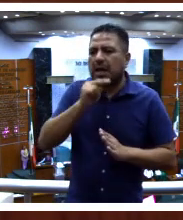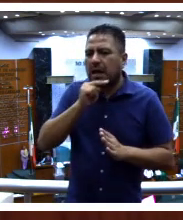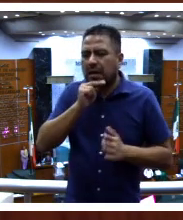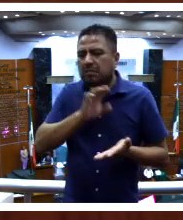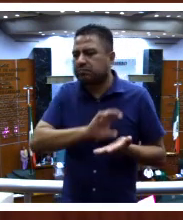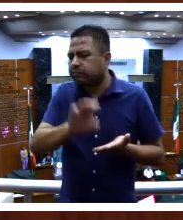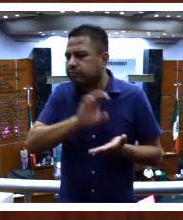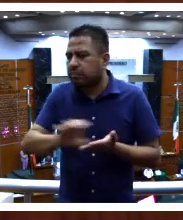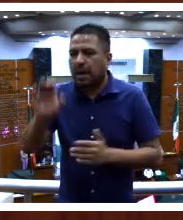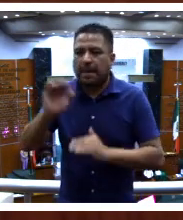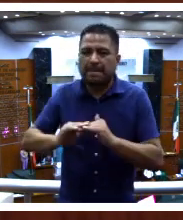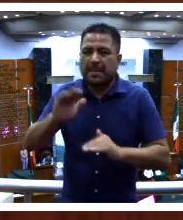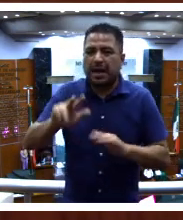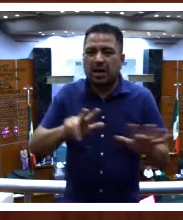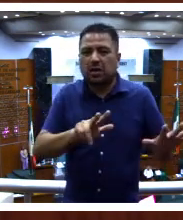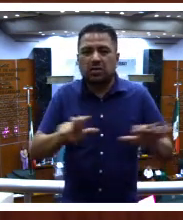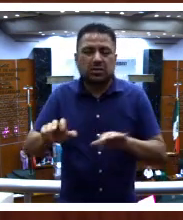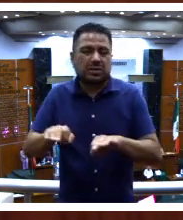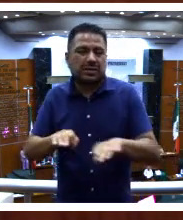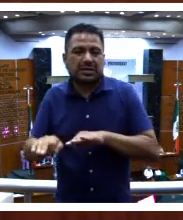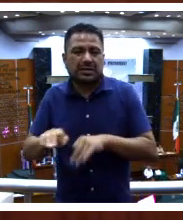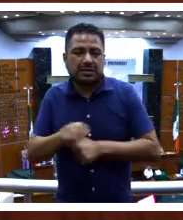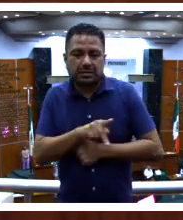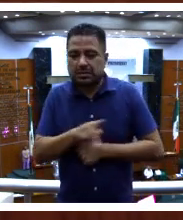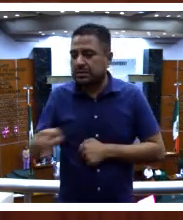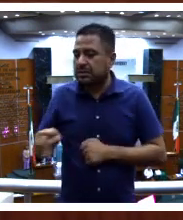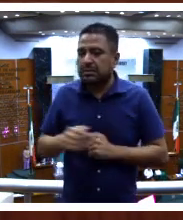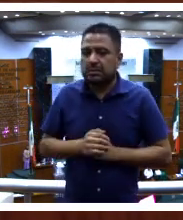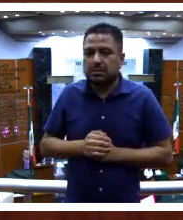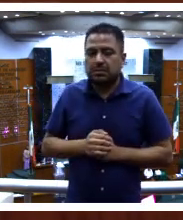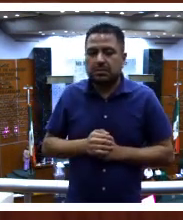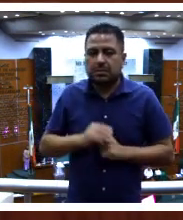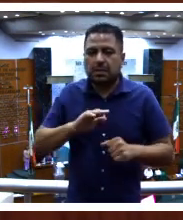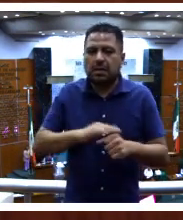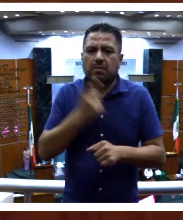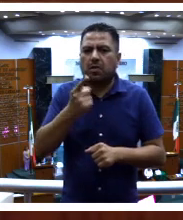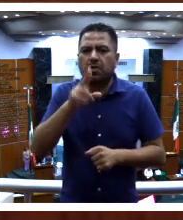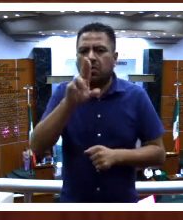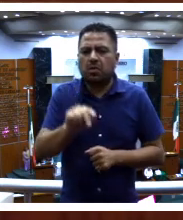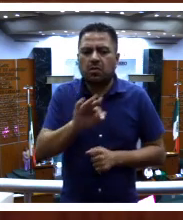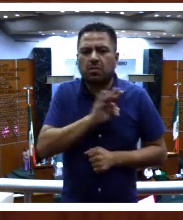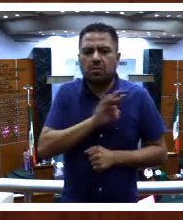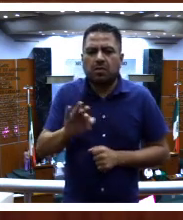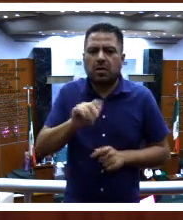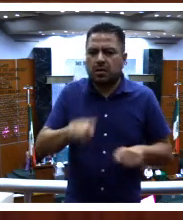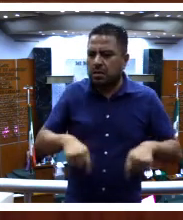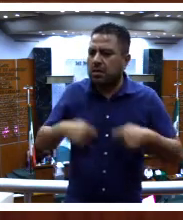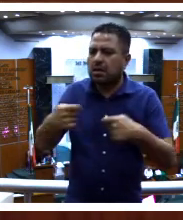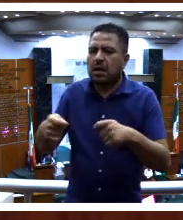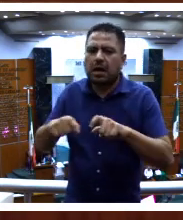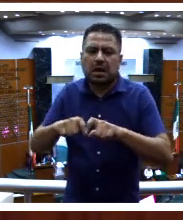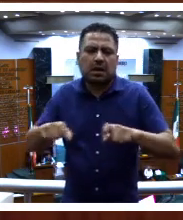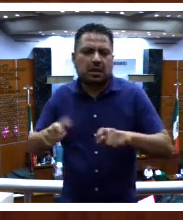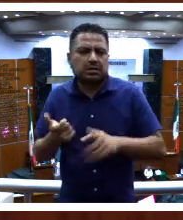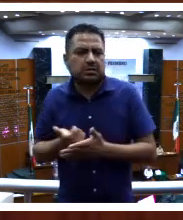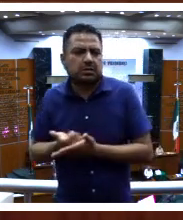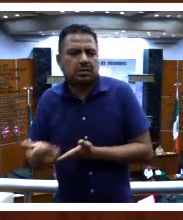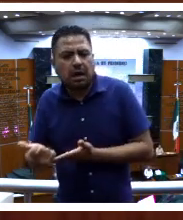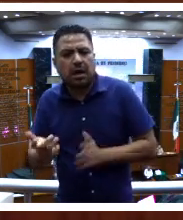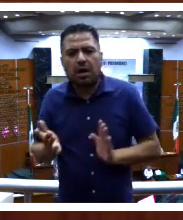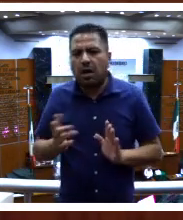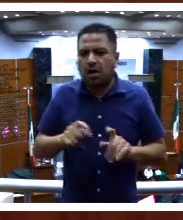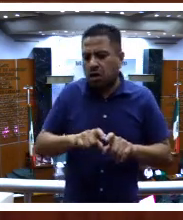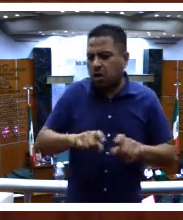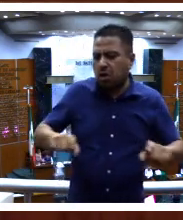aguinaldos a más de 800 trabajadores, por qué no se les da un recibo de pago, un recibo